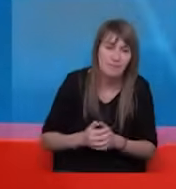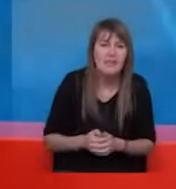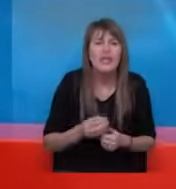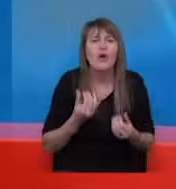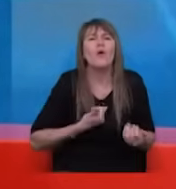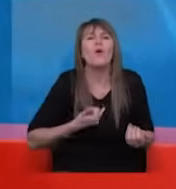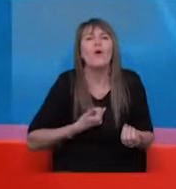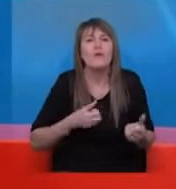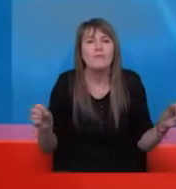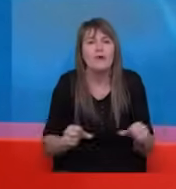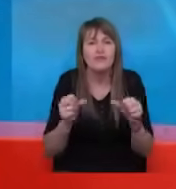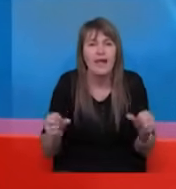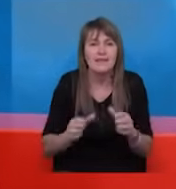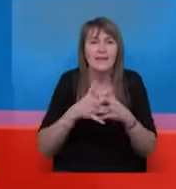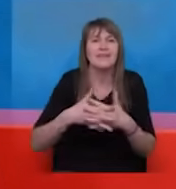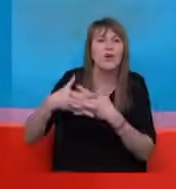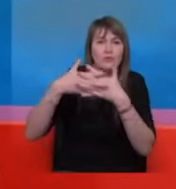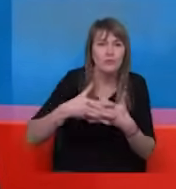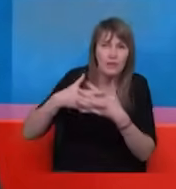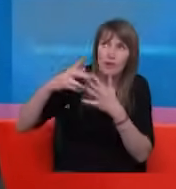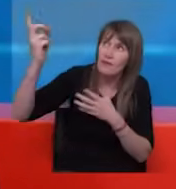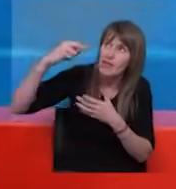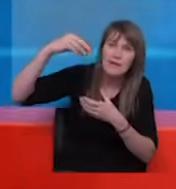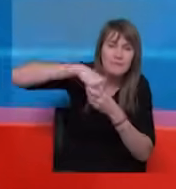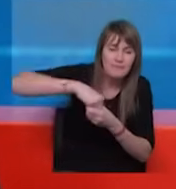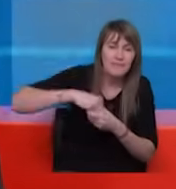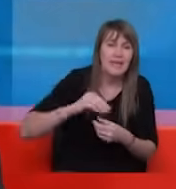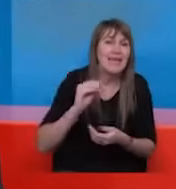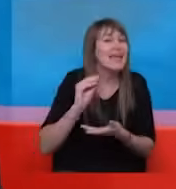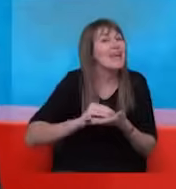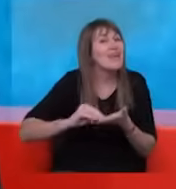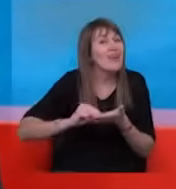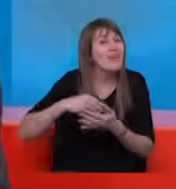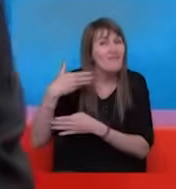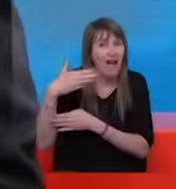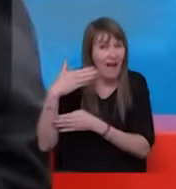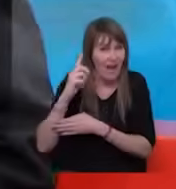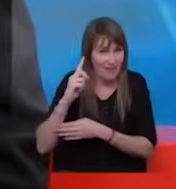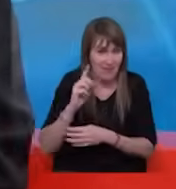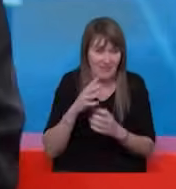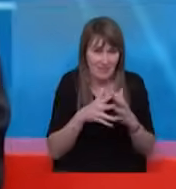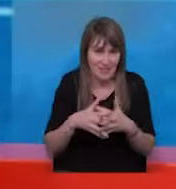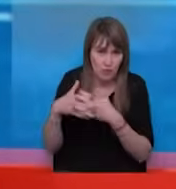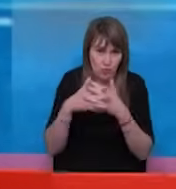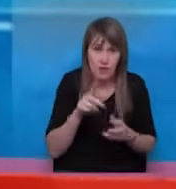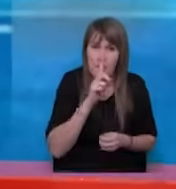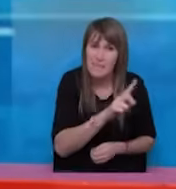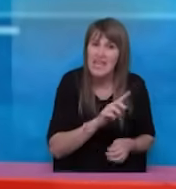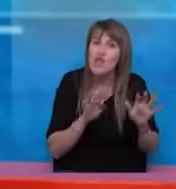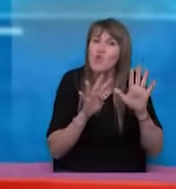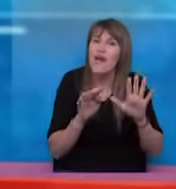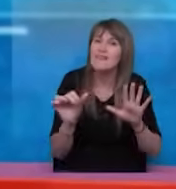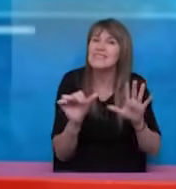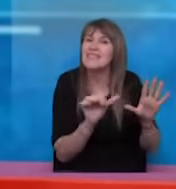la injerencia de Estados Unidos, de la Embajada de los Estados Unidos, ya desde el año